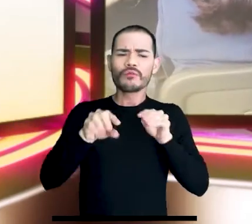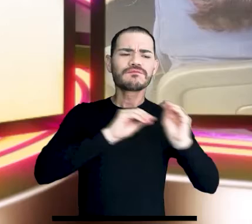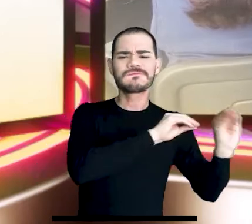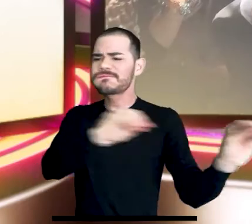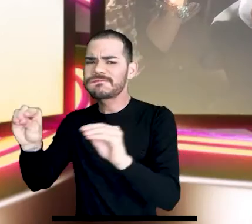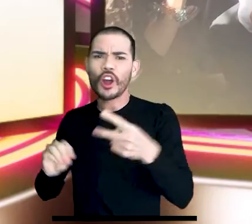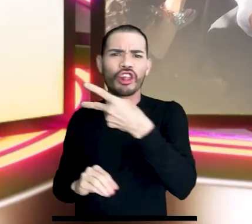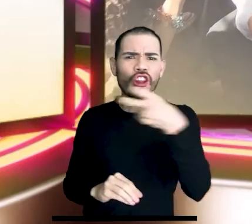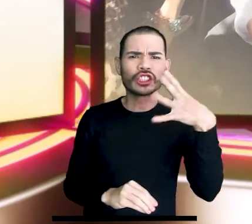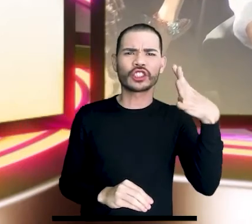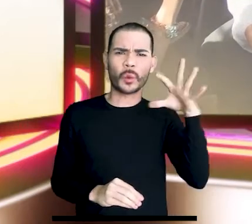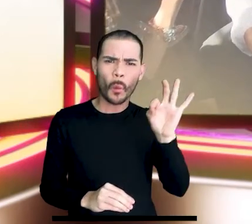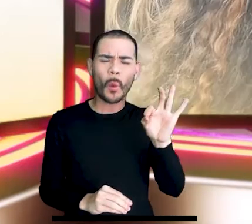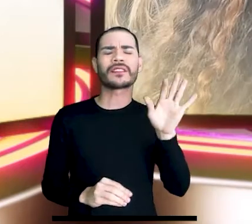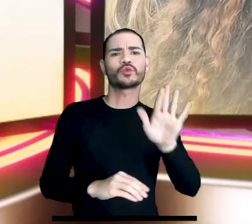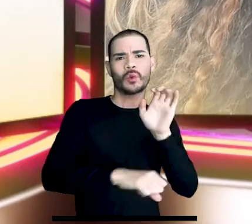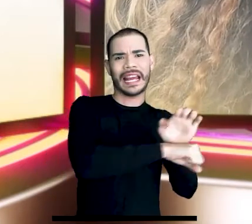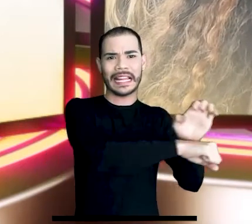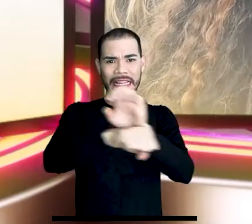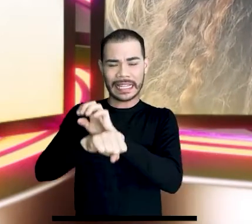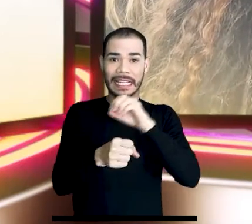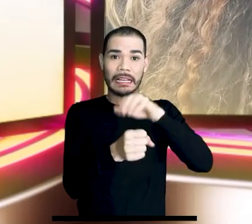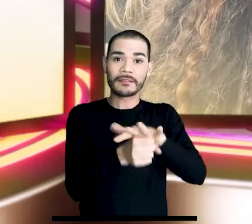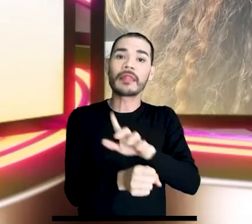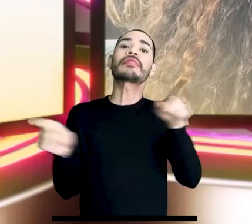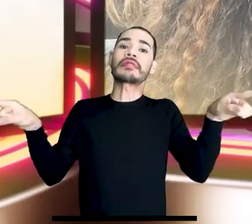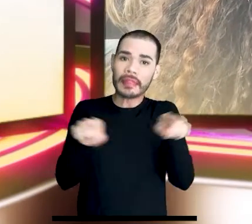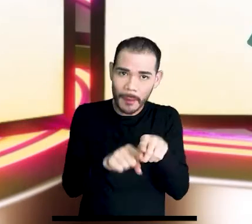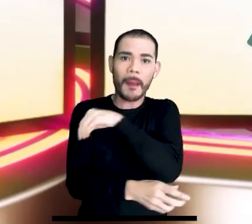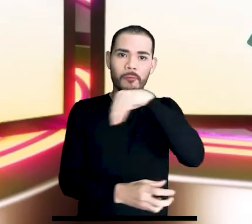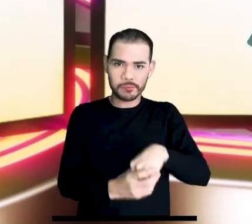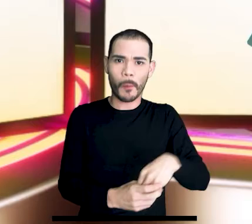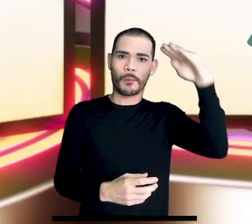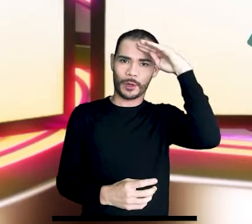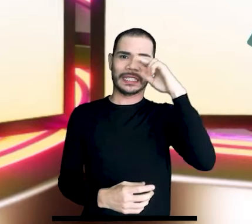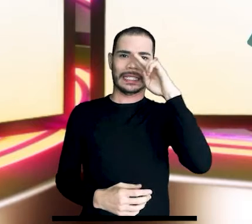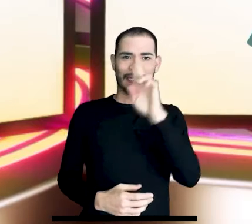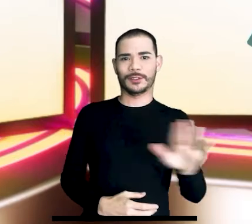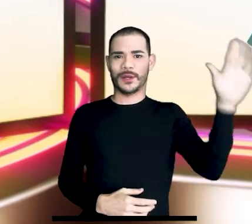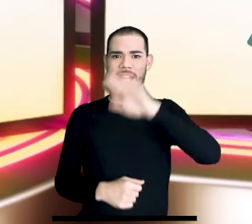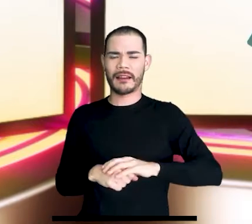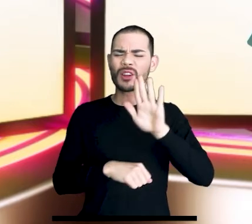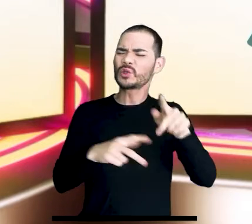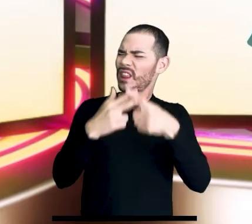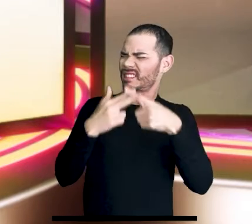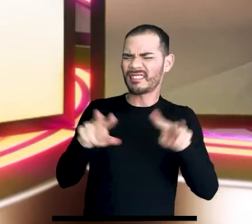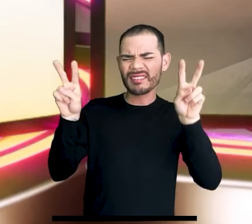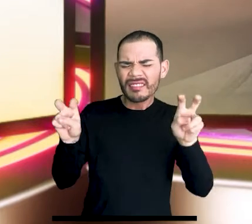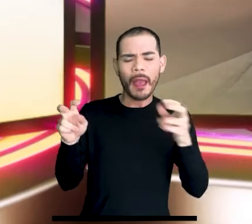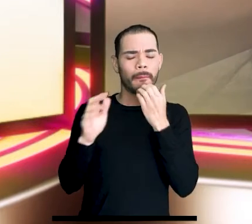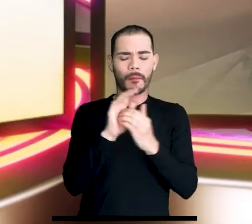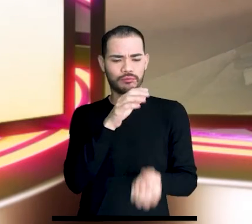a más de 45 entidades del distrito, incluyendo a la Policía Nacional. Estos talleres han abordado temas especializados